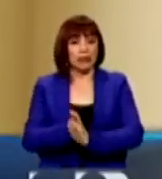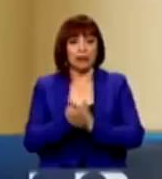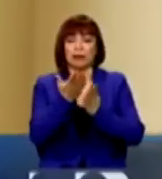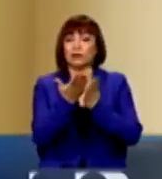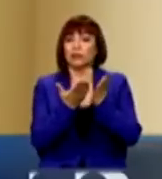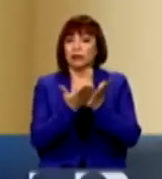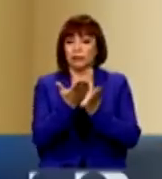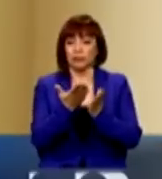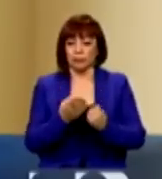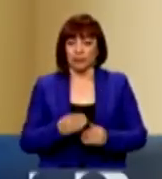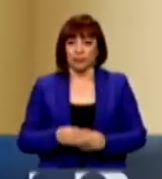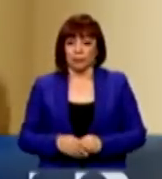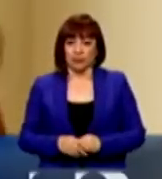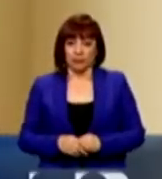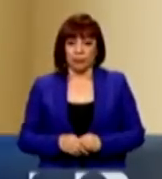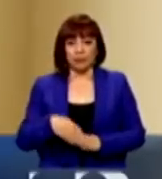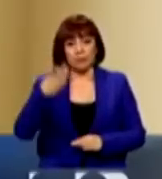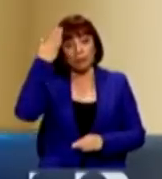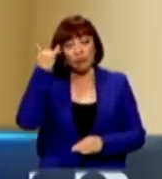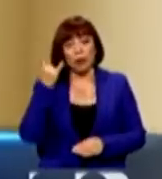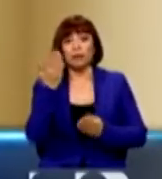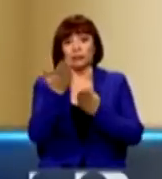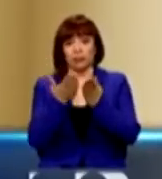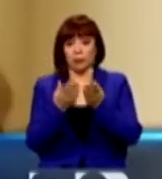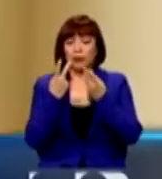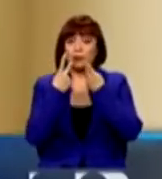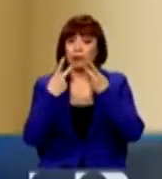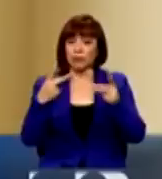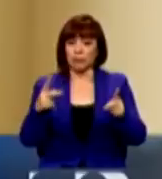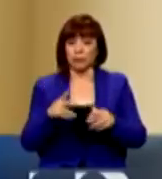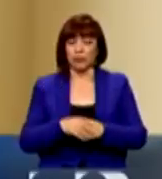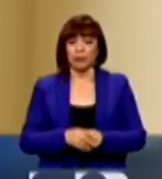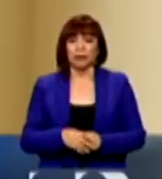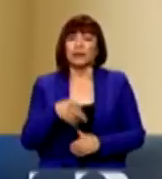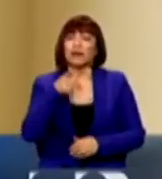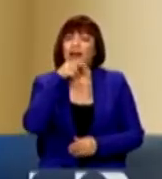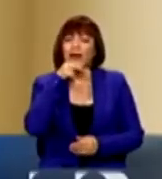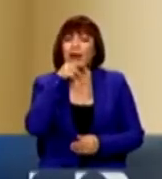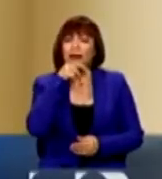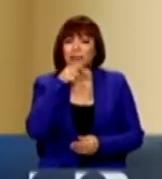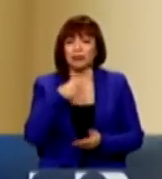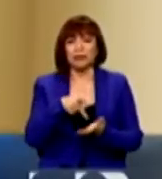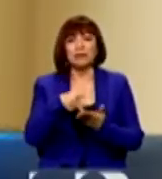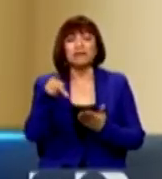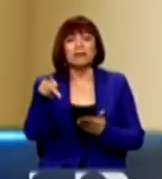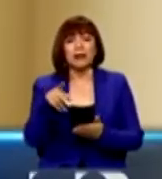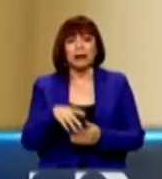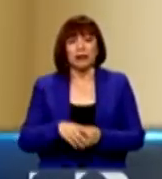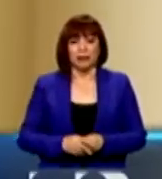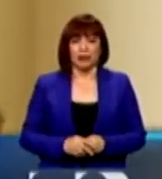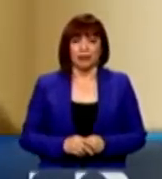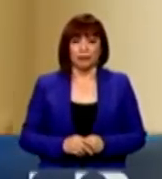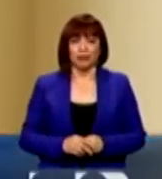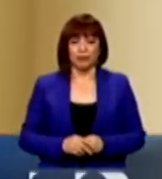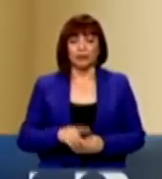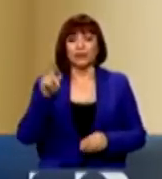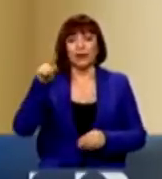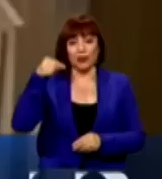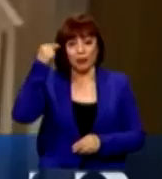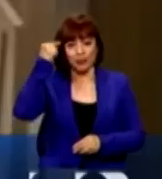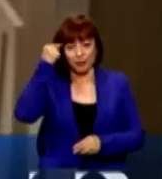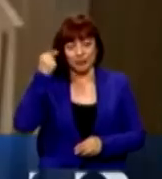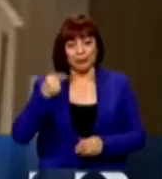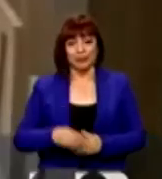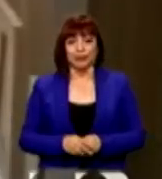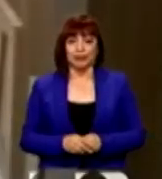servicios, porque al servidor público el que le reconoce una remuneración es el Estado.